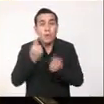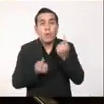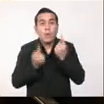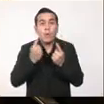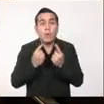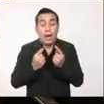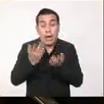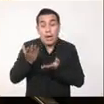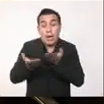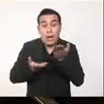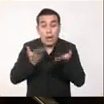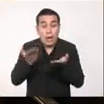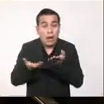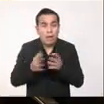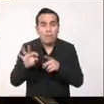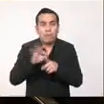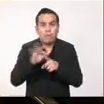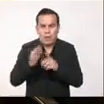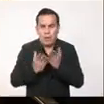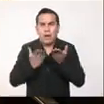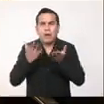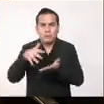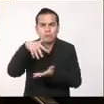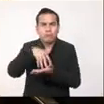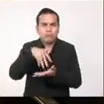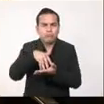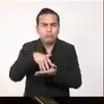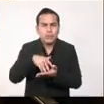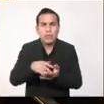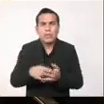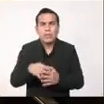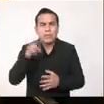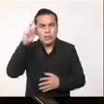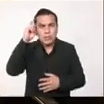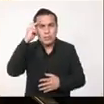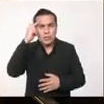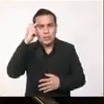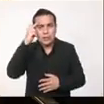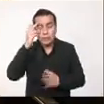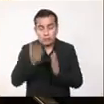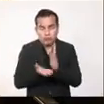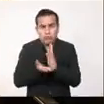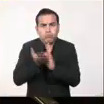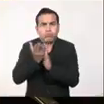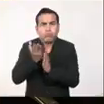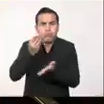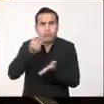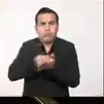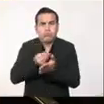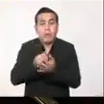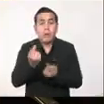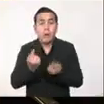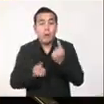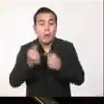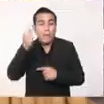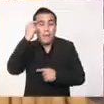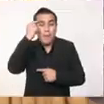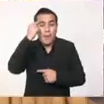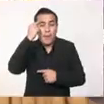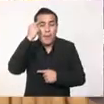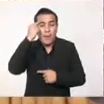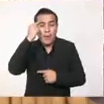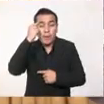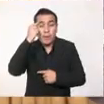mayor servicio, ¿no? Más allá de ayudar a la población, más allá de favorecer el crecimiento económico. Yo creo que una de